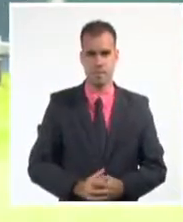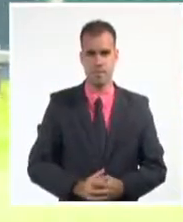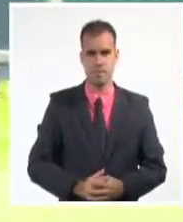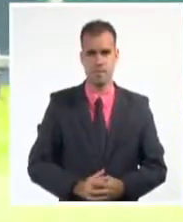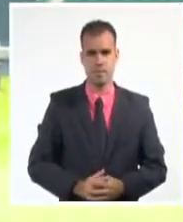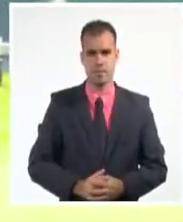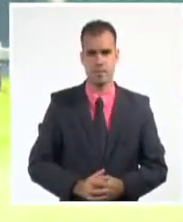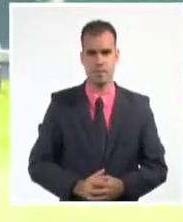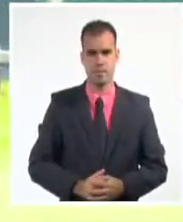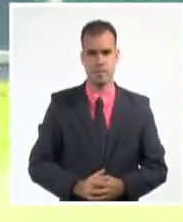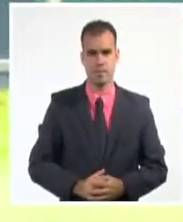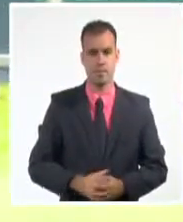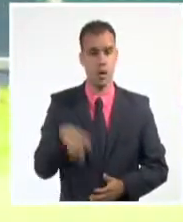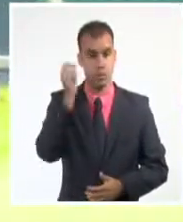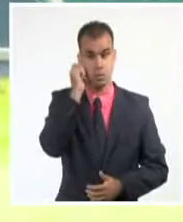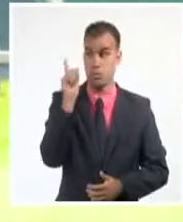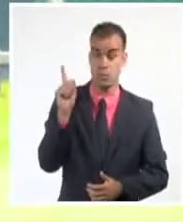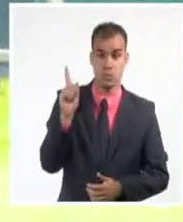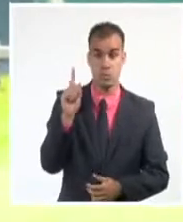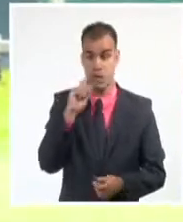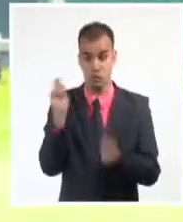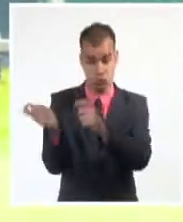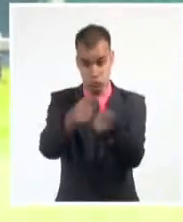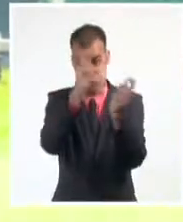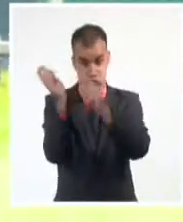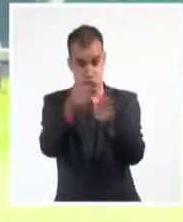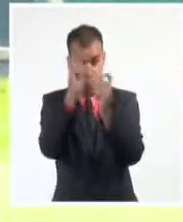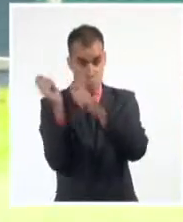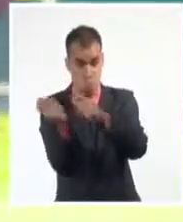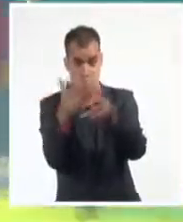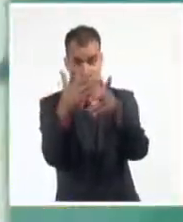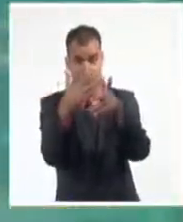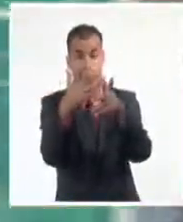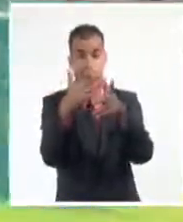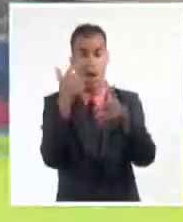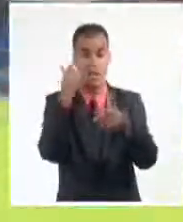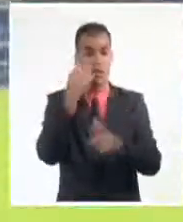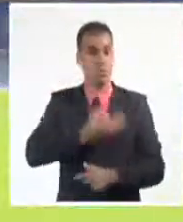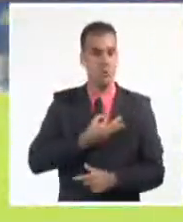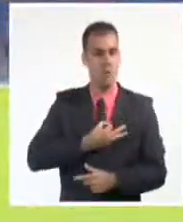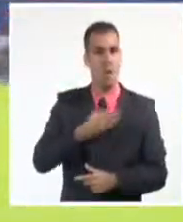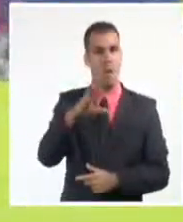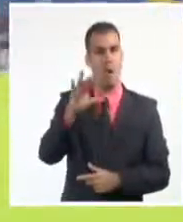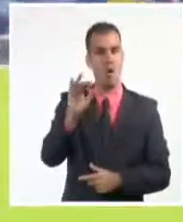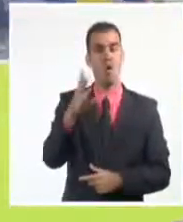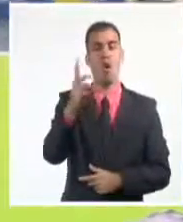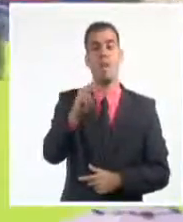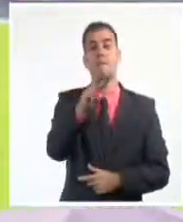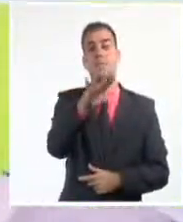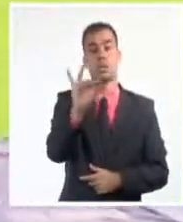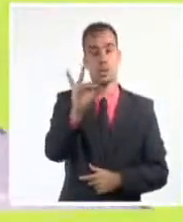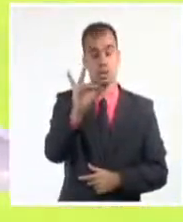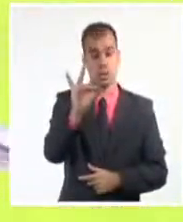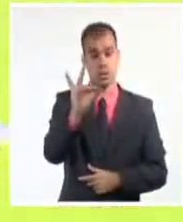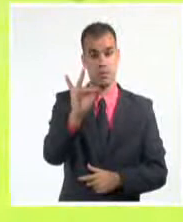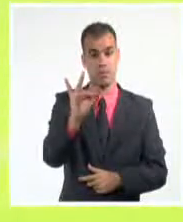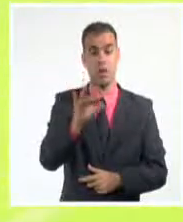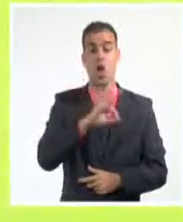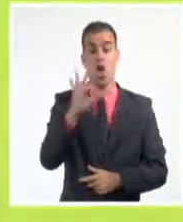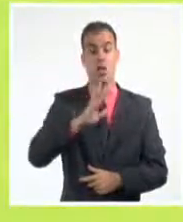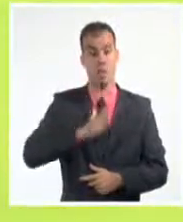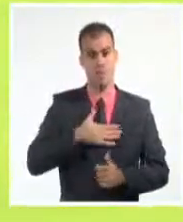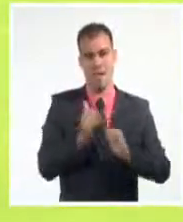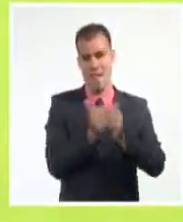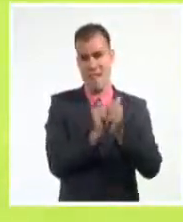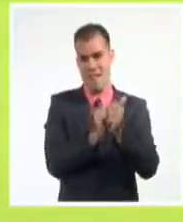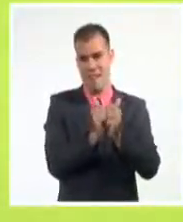La martillista juvenil Yaritza Martínez le dio a Cuba la medalla de oro número 27 y la octava del atletismo en estos Juegos Panamericanos